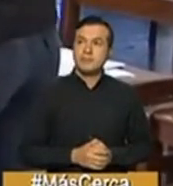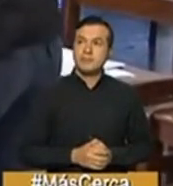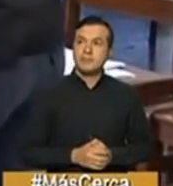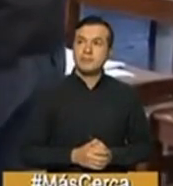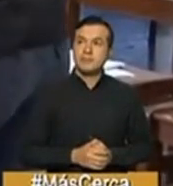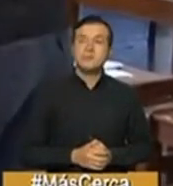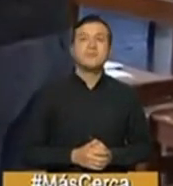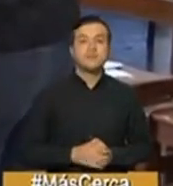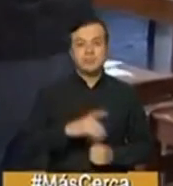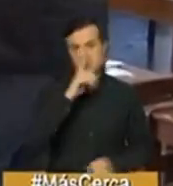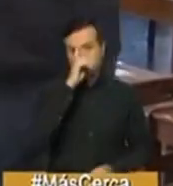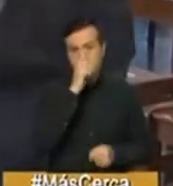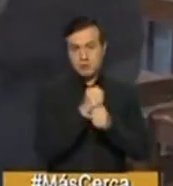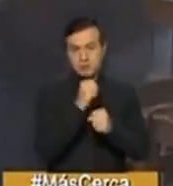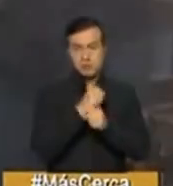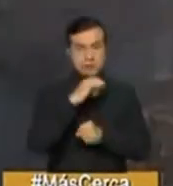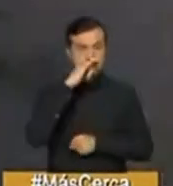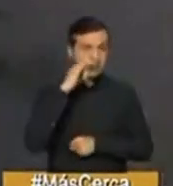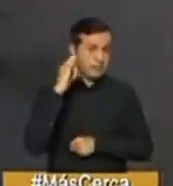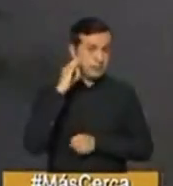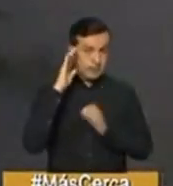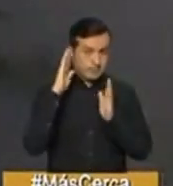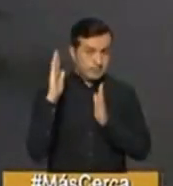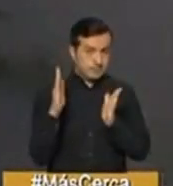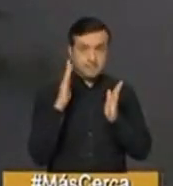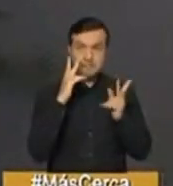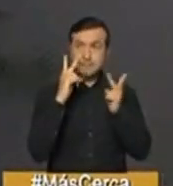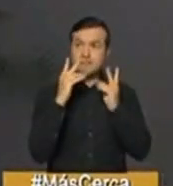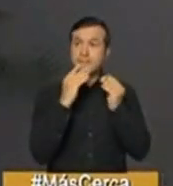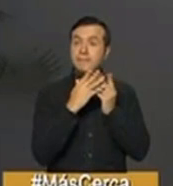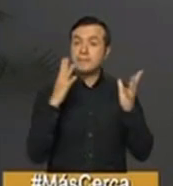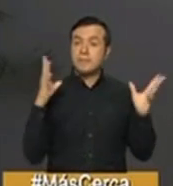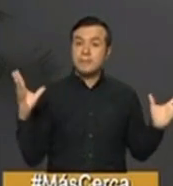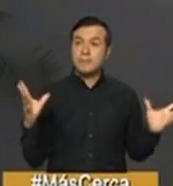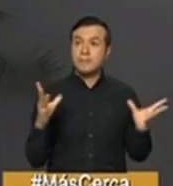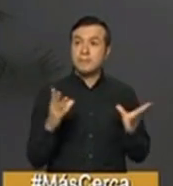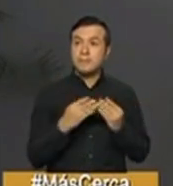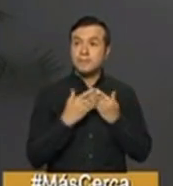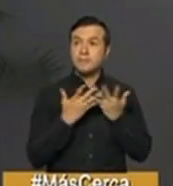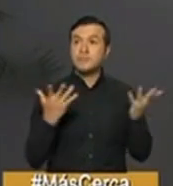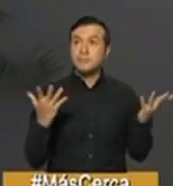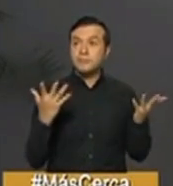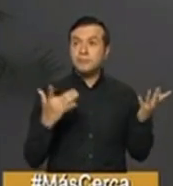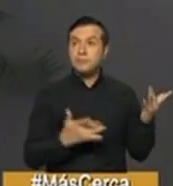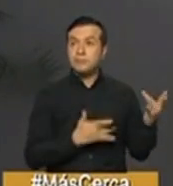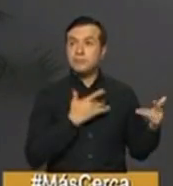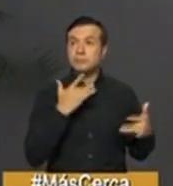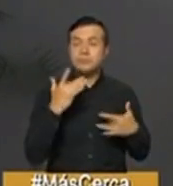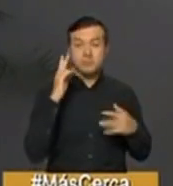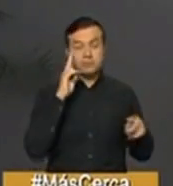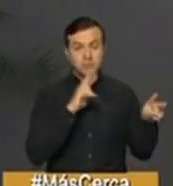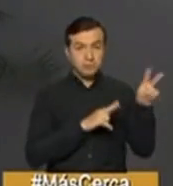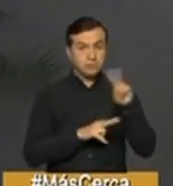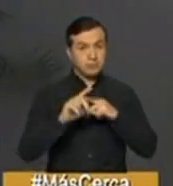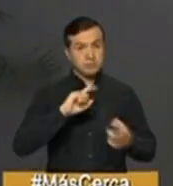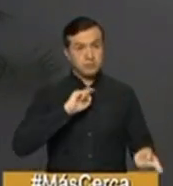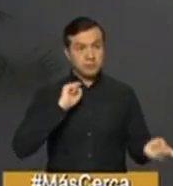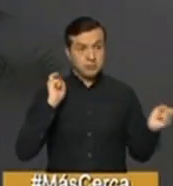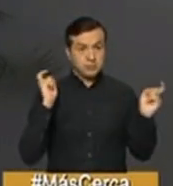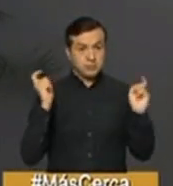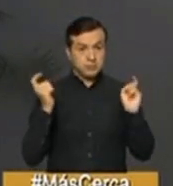Yo también trabajo con niños y ahí se refleja totalmente esa perceptividad y ese